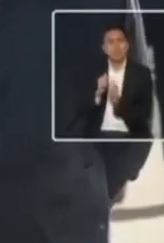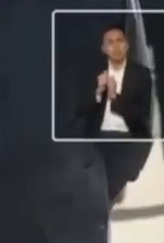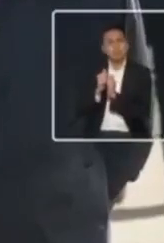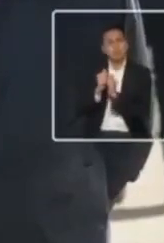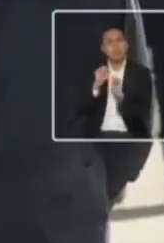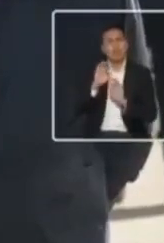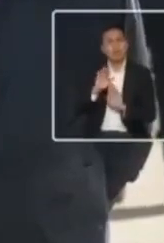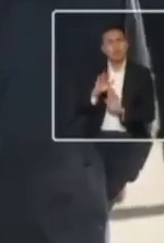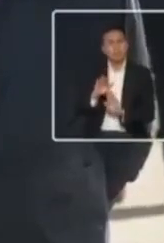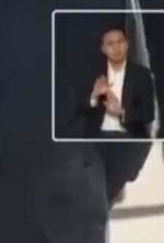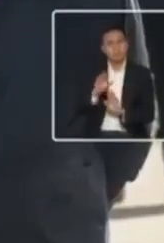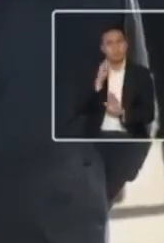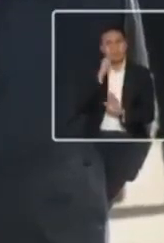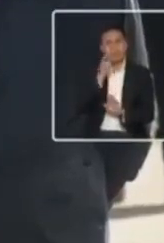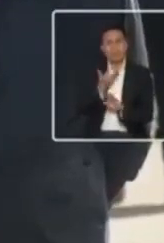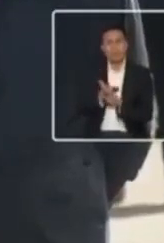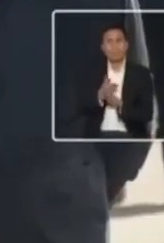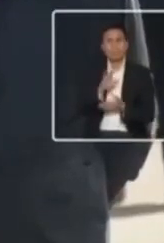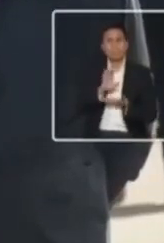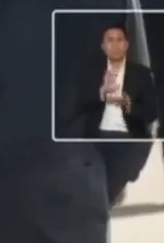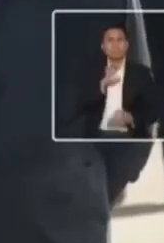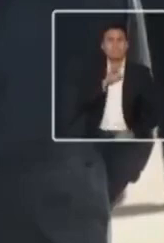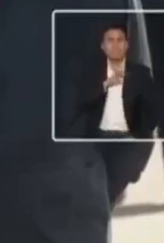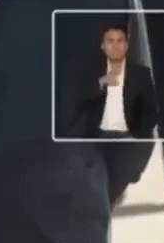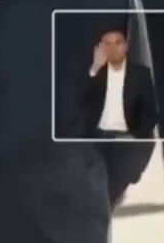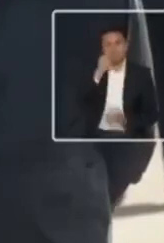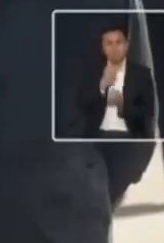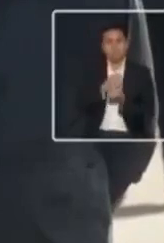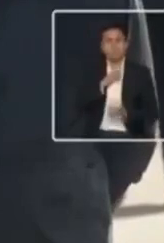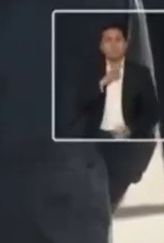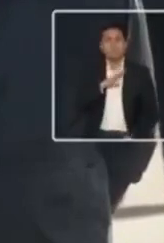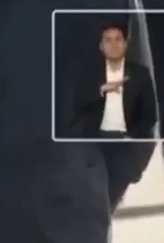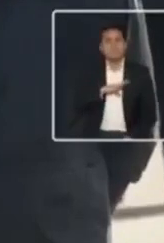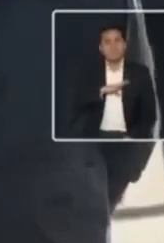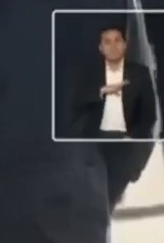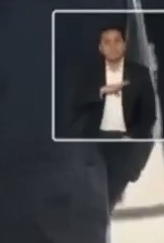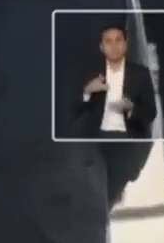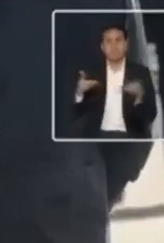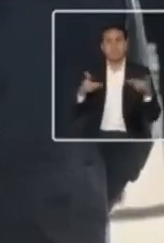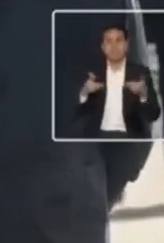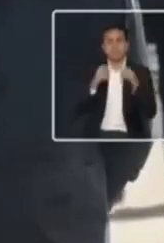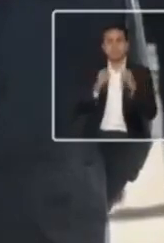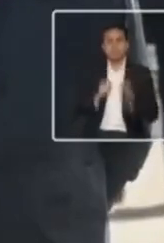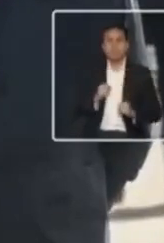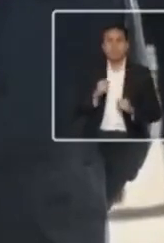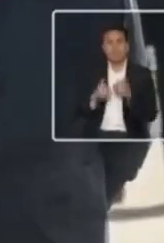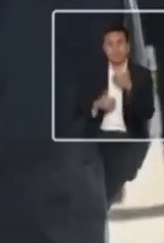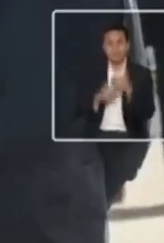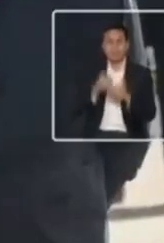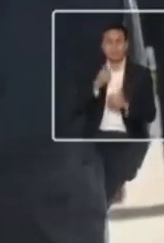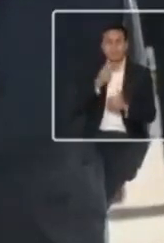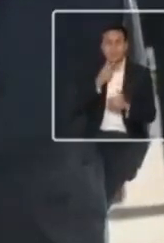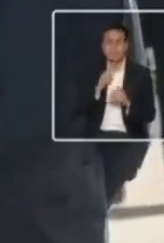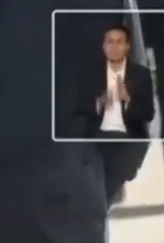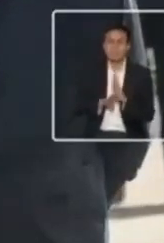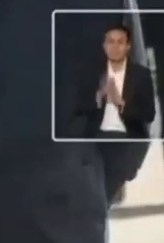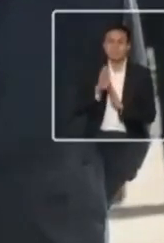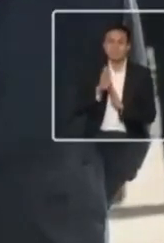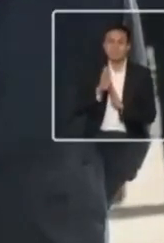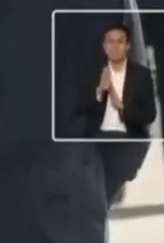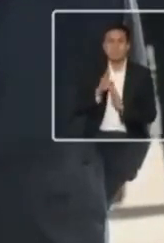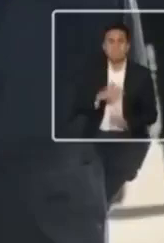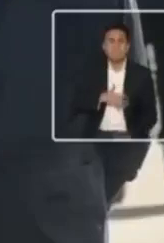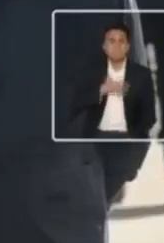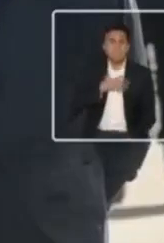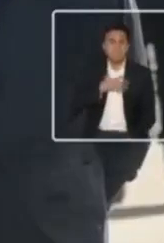vamos a apoyarlos y van a contar con el Estado de Chile, con Carabineros de Chile, para que puedan sacar adelante sus vidas y se